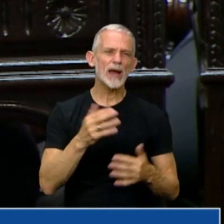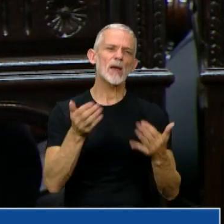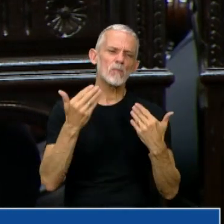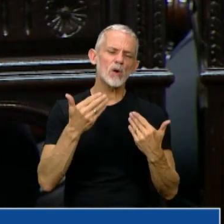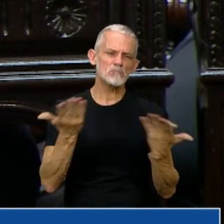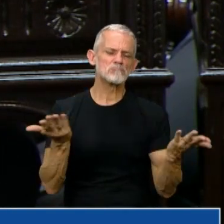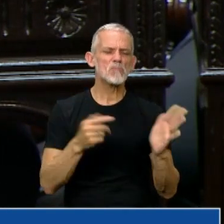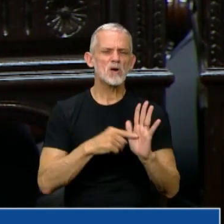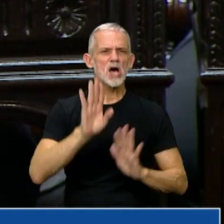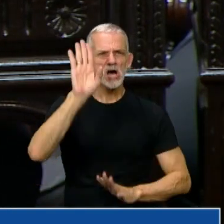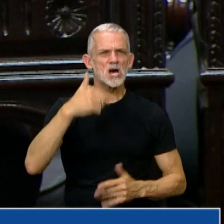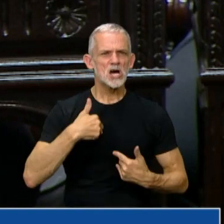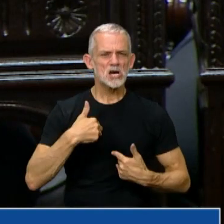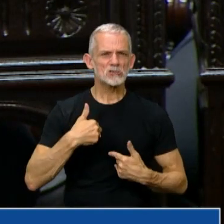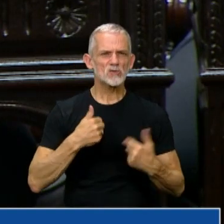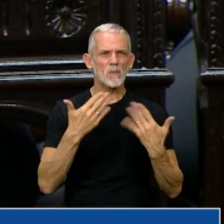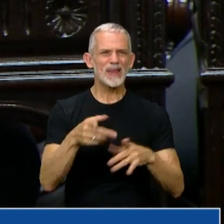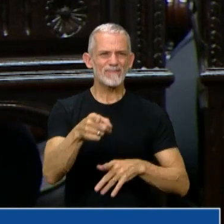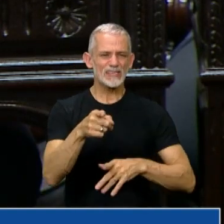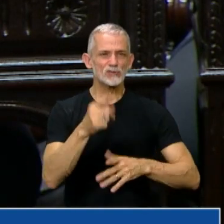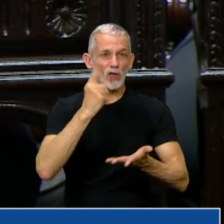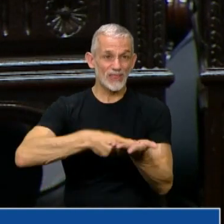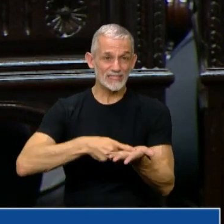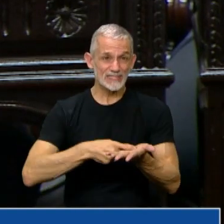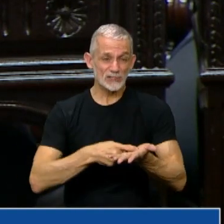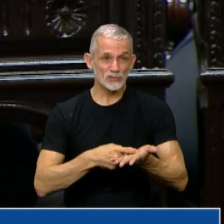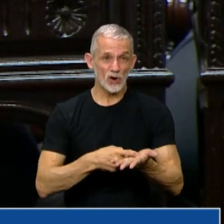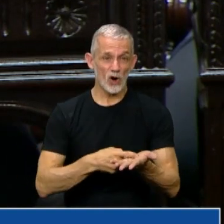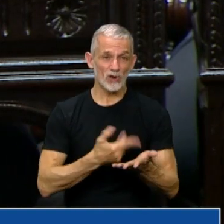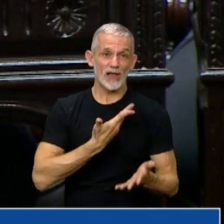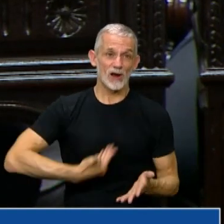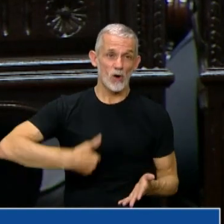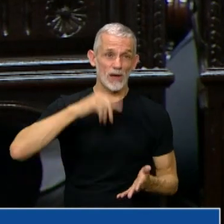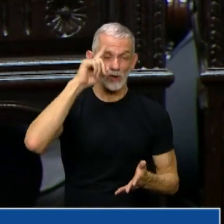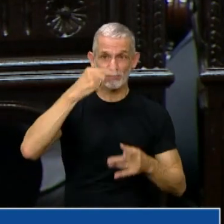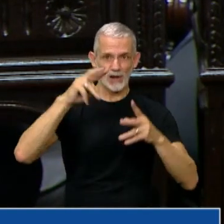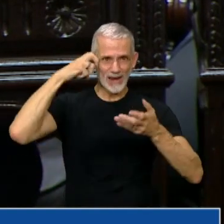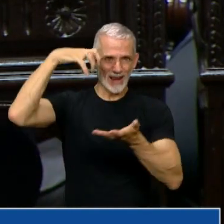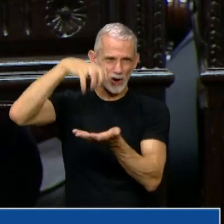estar reconocidos de esta decisión que está tomando en este momento